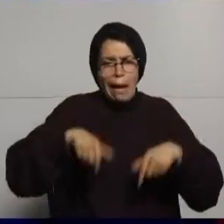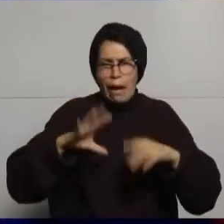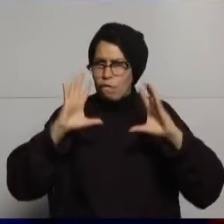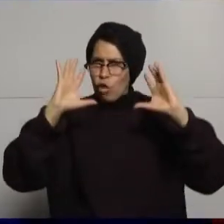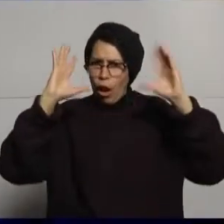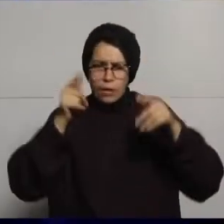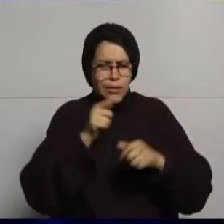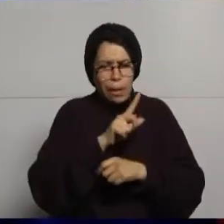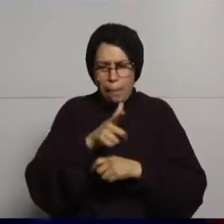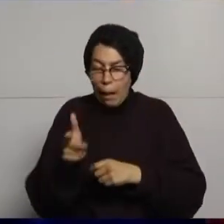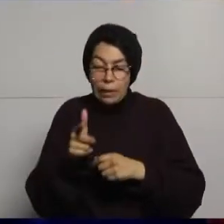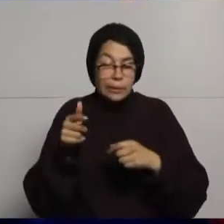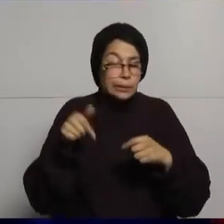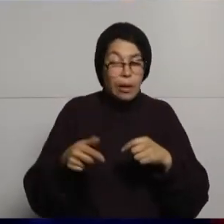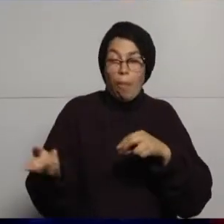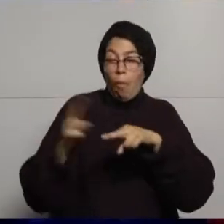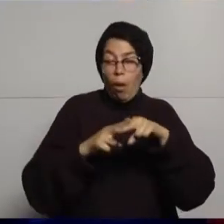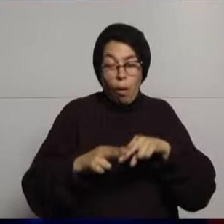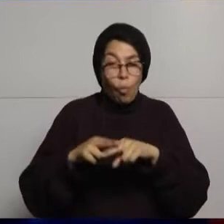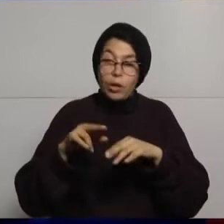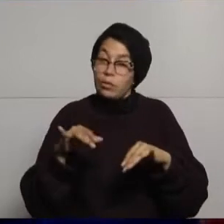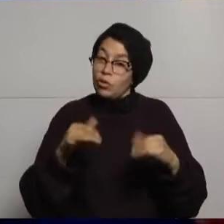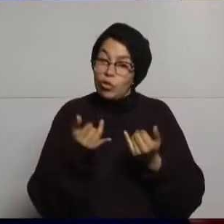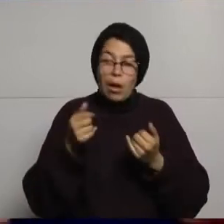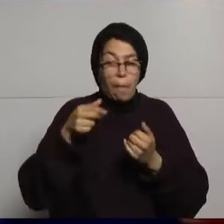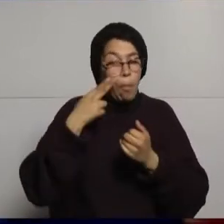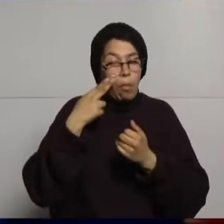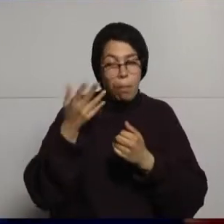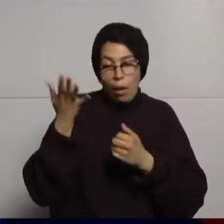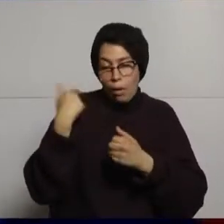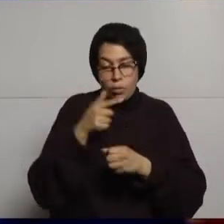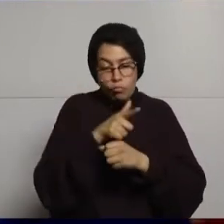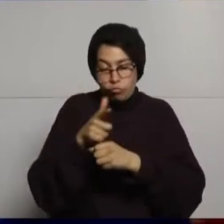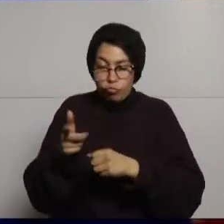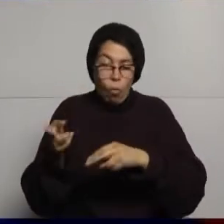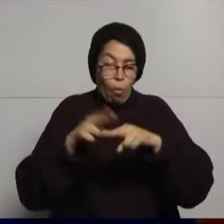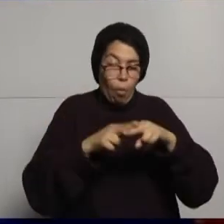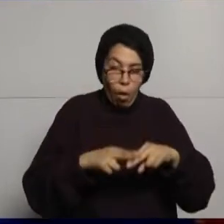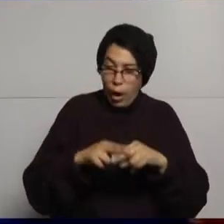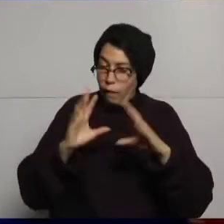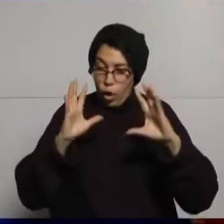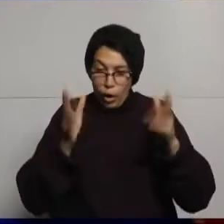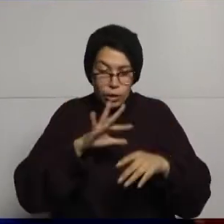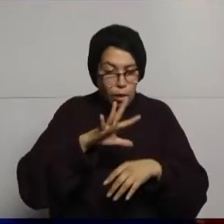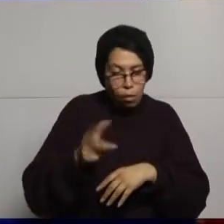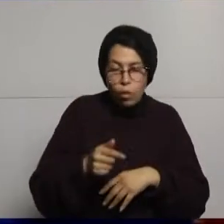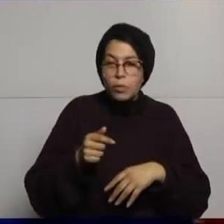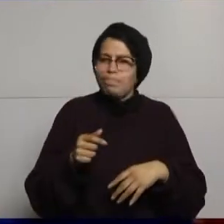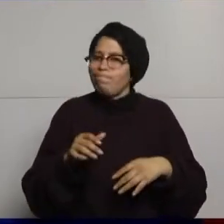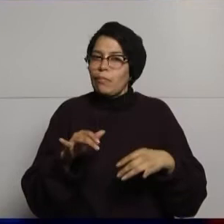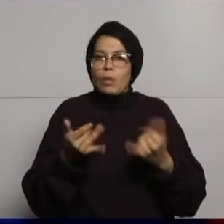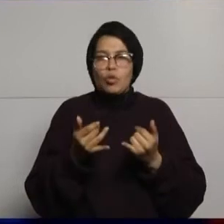durante 20 años la ciudad con mayor tasa de muerte violenta en el mundo y al mismo tiempo de la reacción, digamos, de los